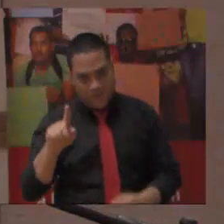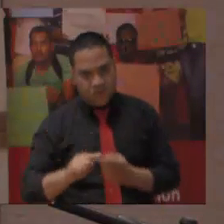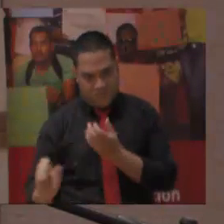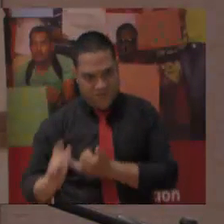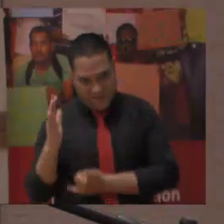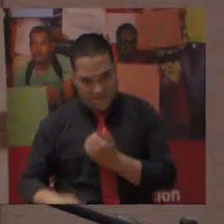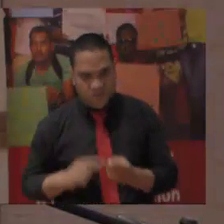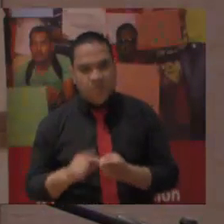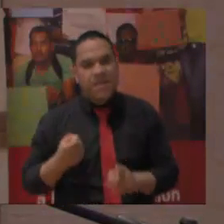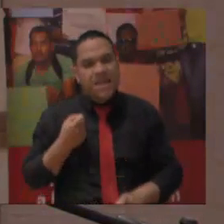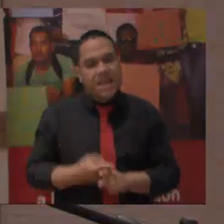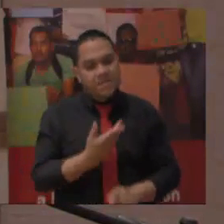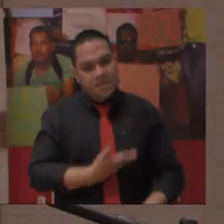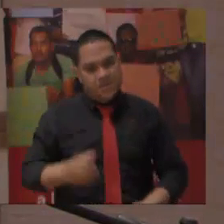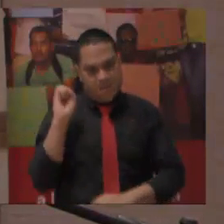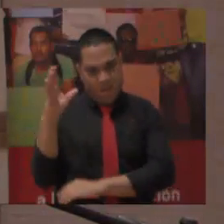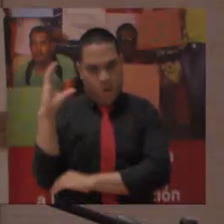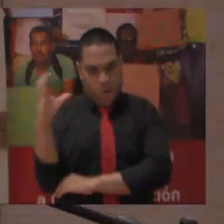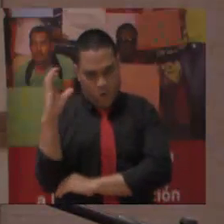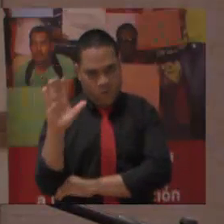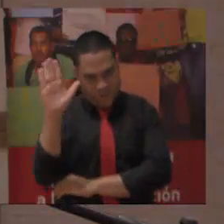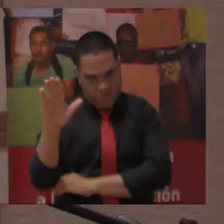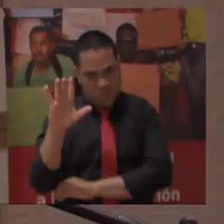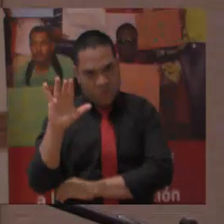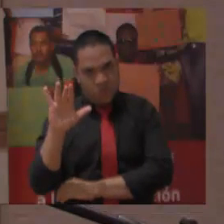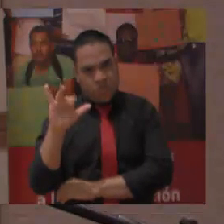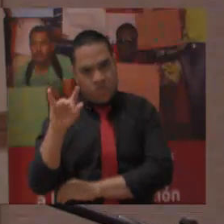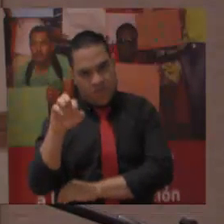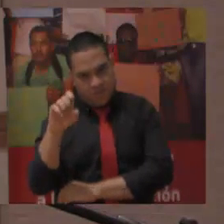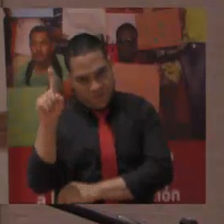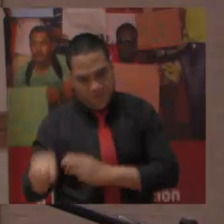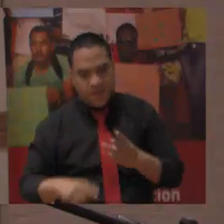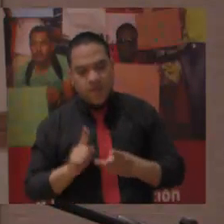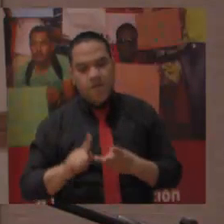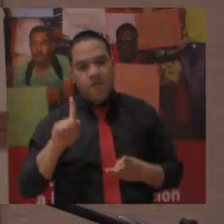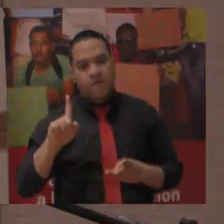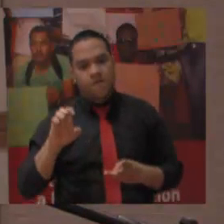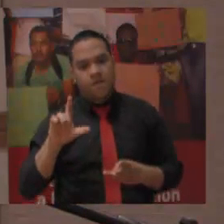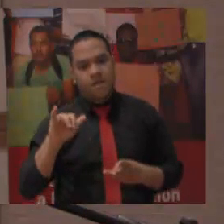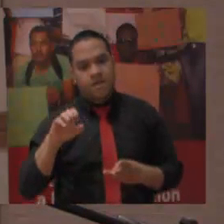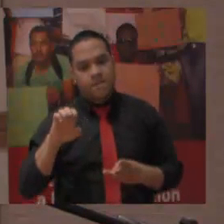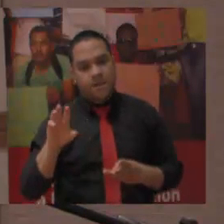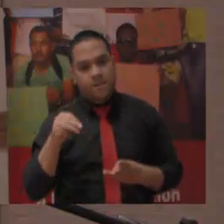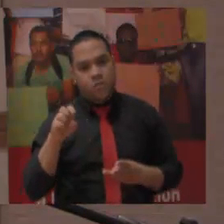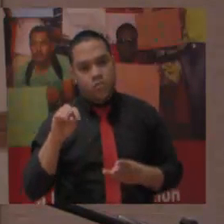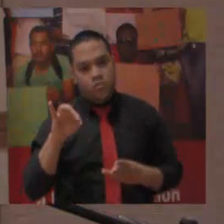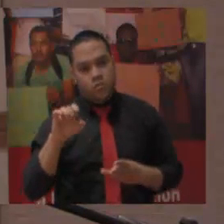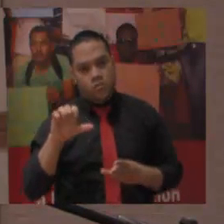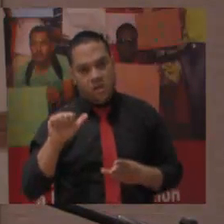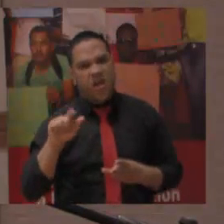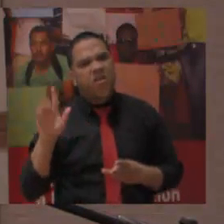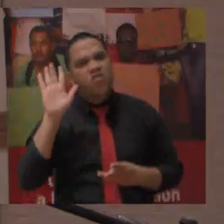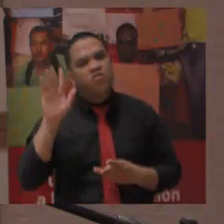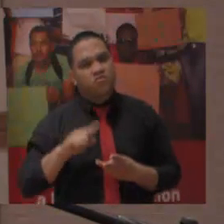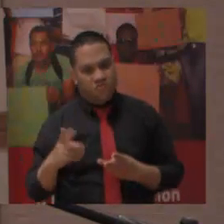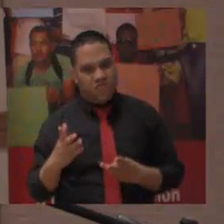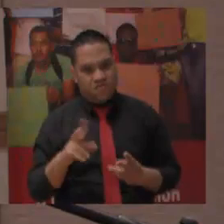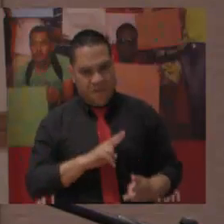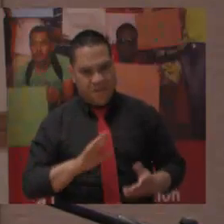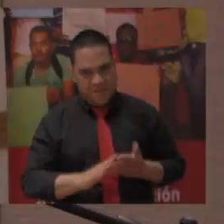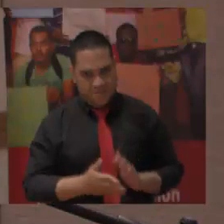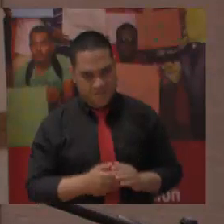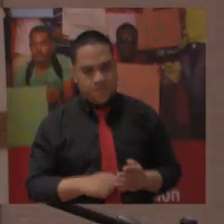Jiménez, expresidente del Grupo Bancolombia, y a Felipe Montoya, director ejecutivo de Valle en Paz. Lucas Uribe, director programático